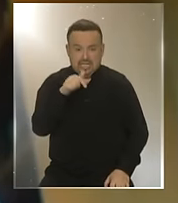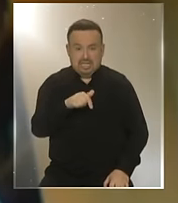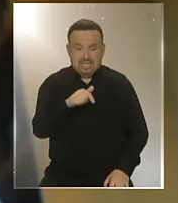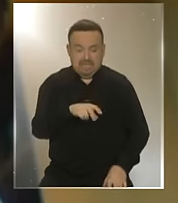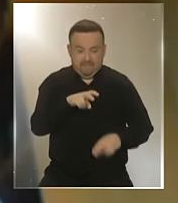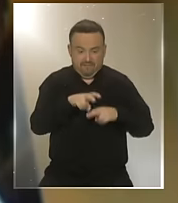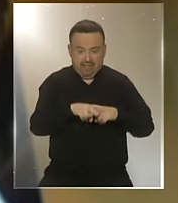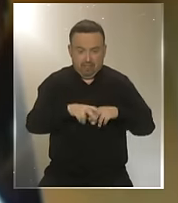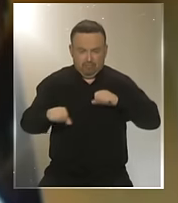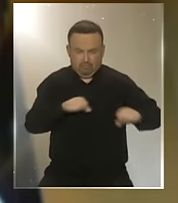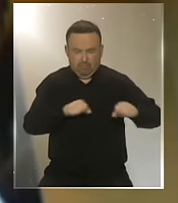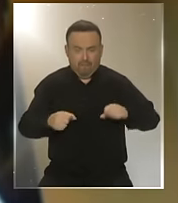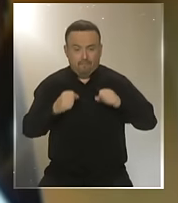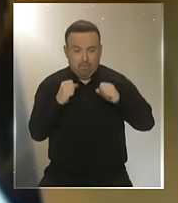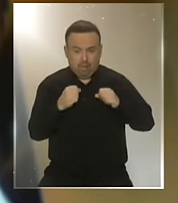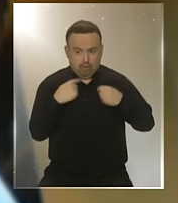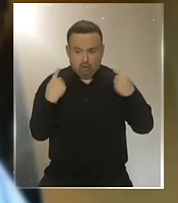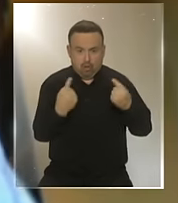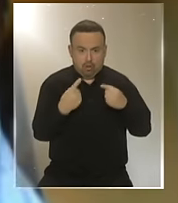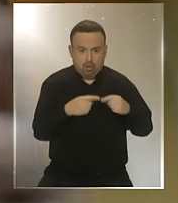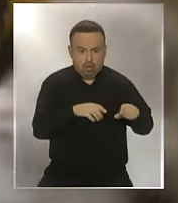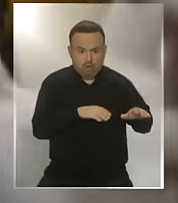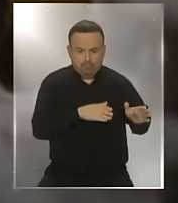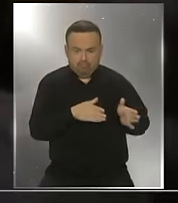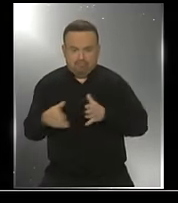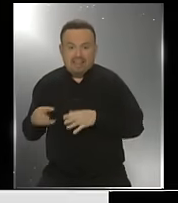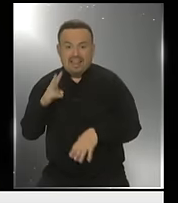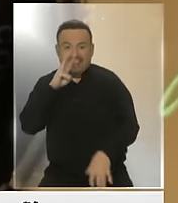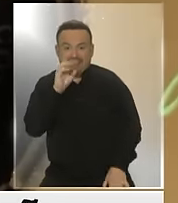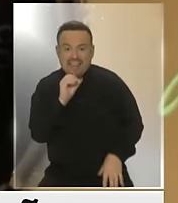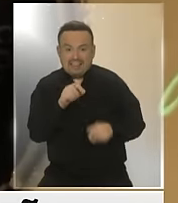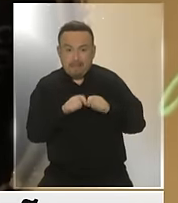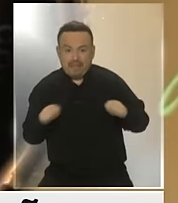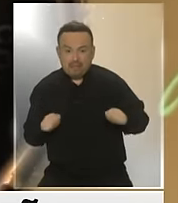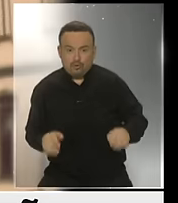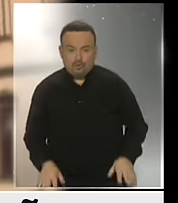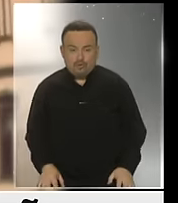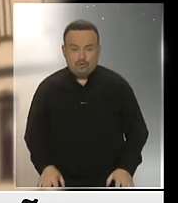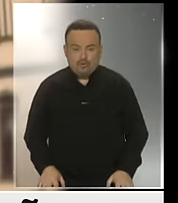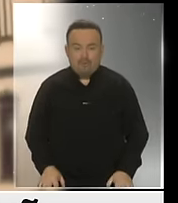ese banco se abría, como toda la ciudad, se mueve 30 metros.